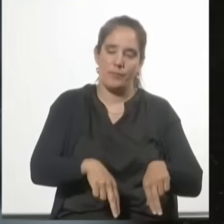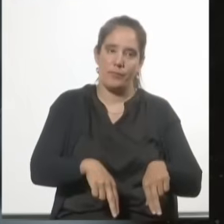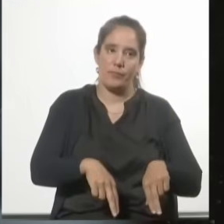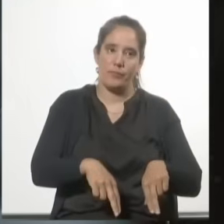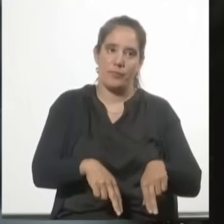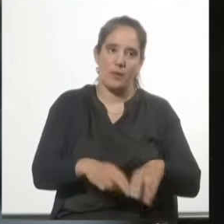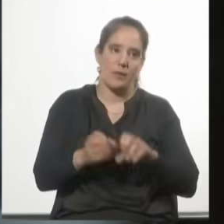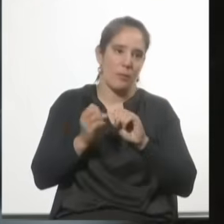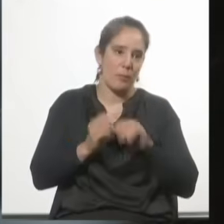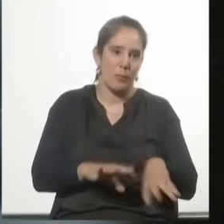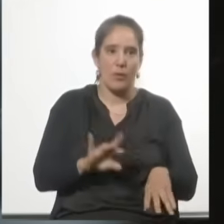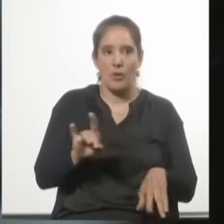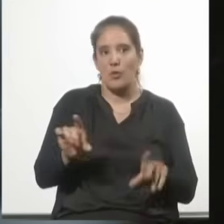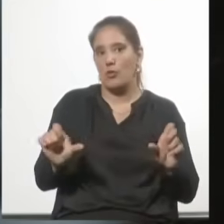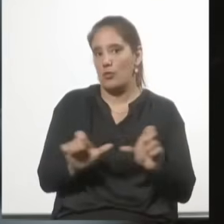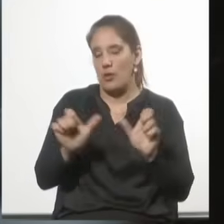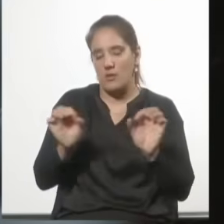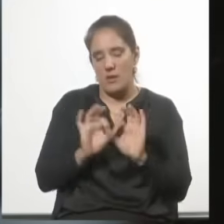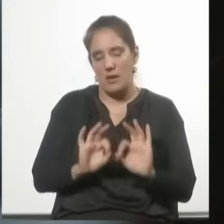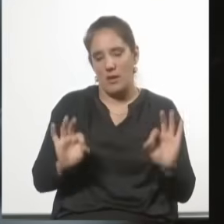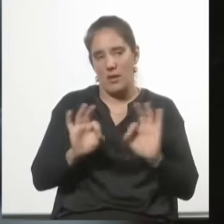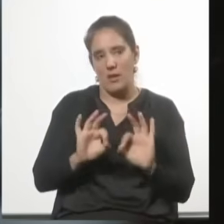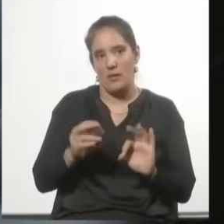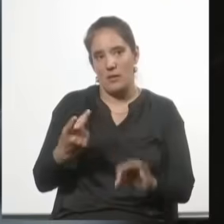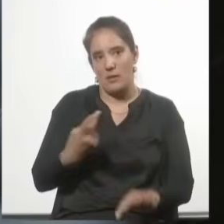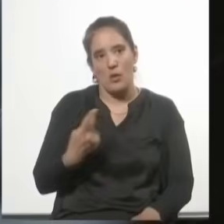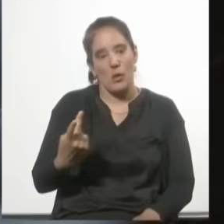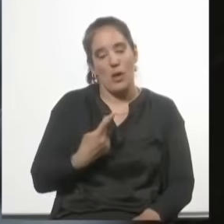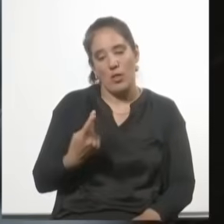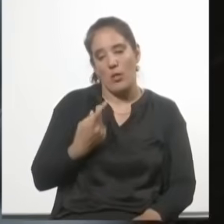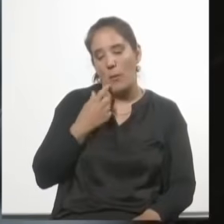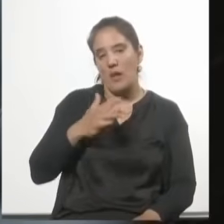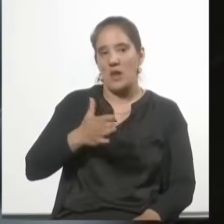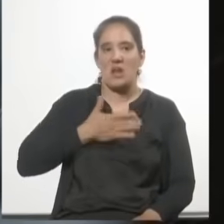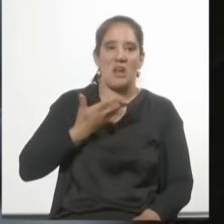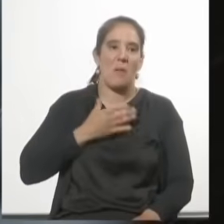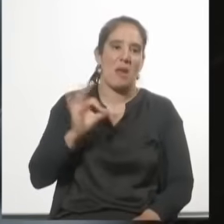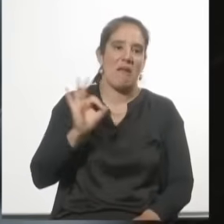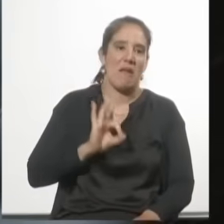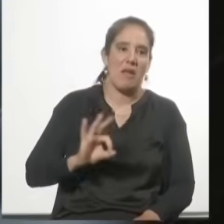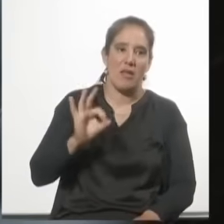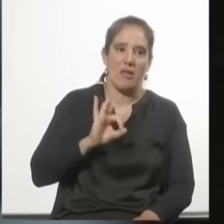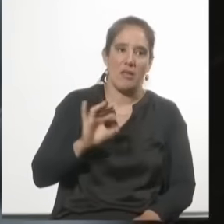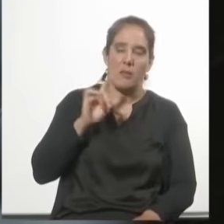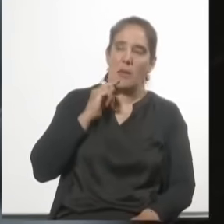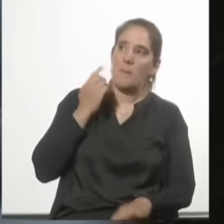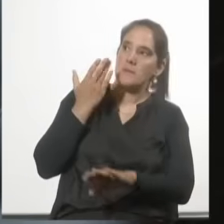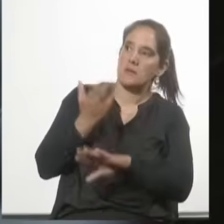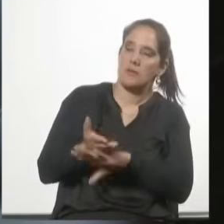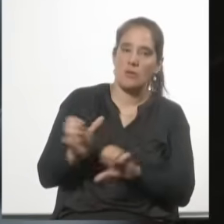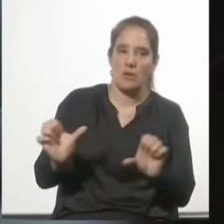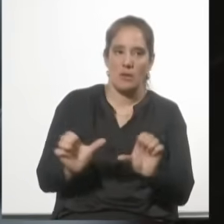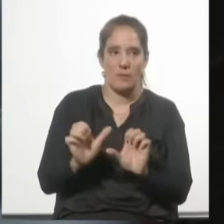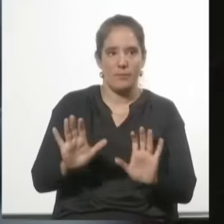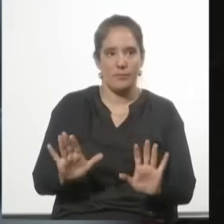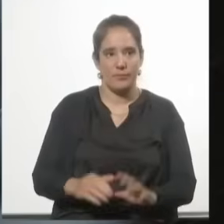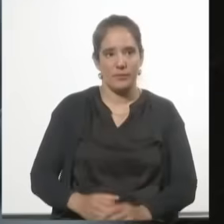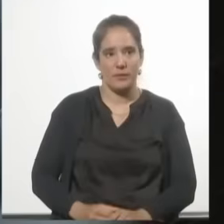se tendrá por no celebrado, sin que ninguna de las partes pueda reclamar a la otra prestación alguna por tal